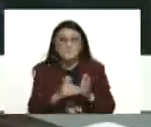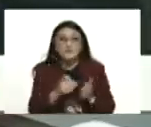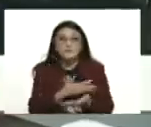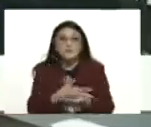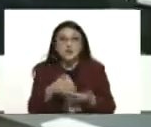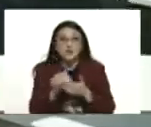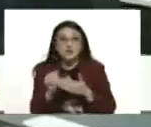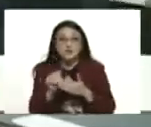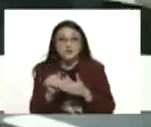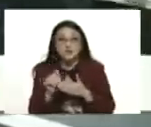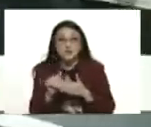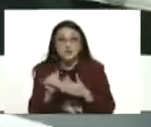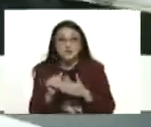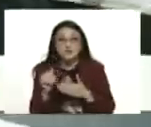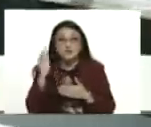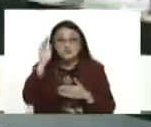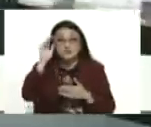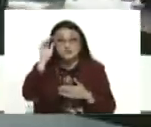2.000 millones de dólares.